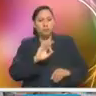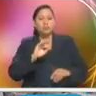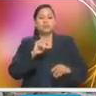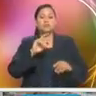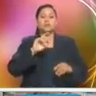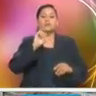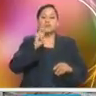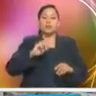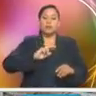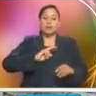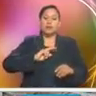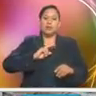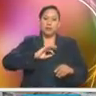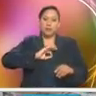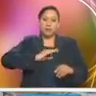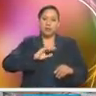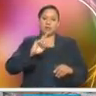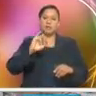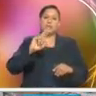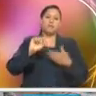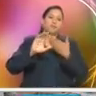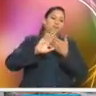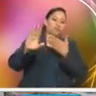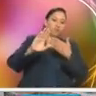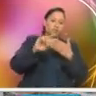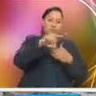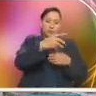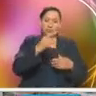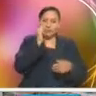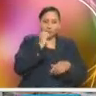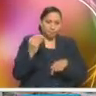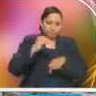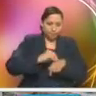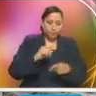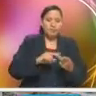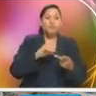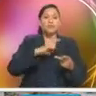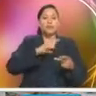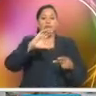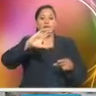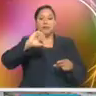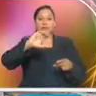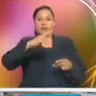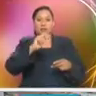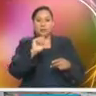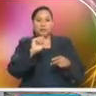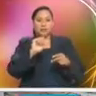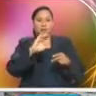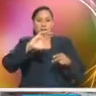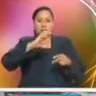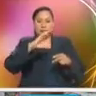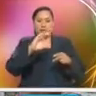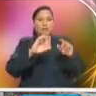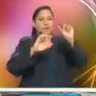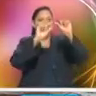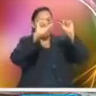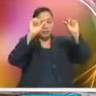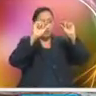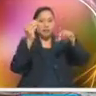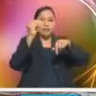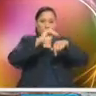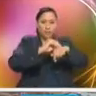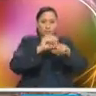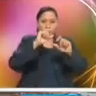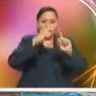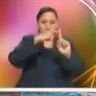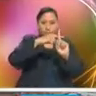antivirus para nuestros teléfonos o todos nuestros aparatos. Hay que activar el modo caché de la conexión Bluetooth o Wi-Fi. Hay que verificar